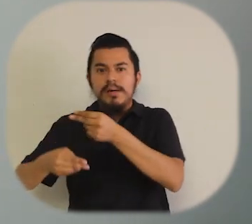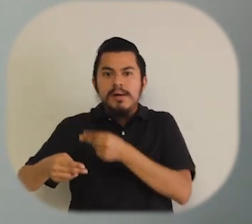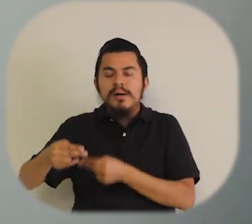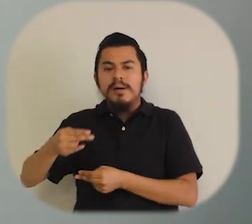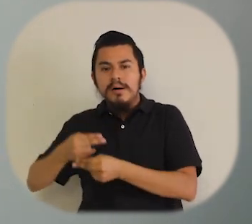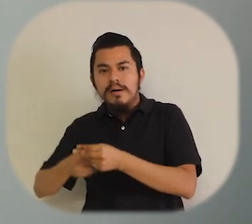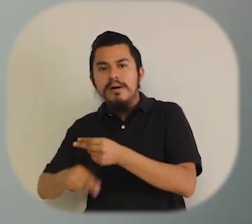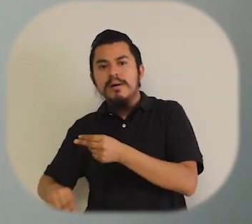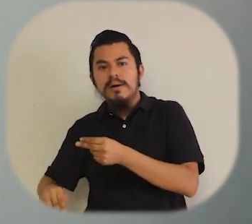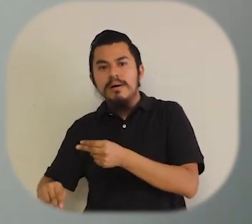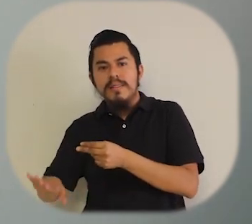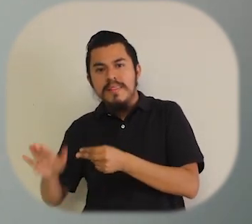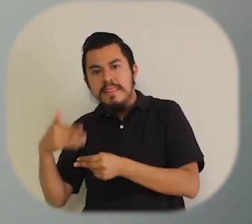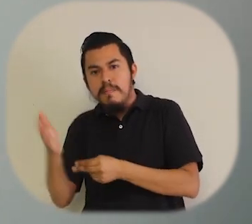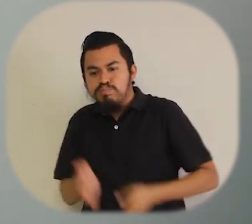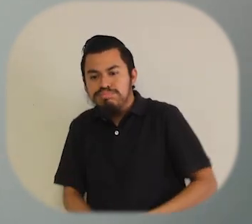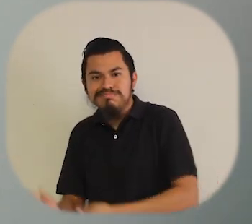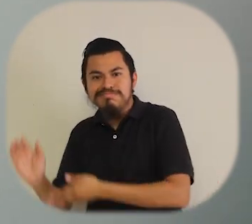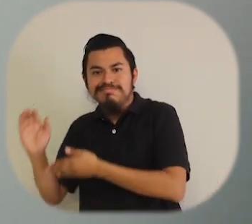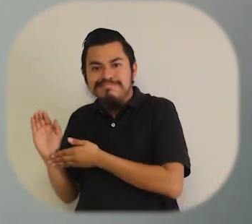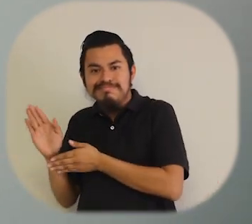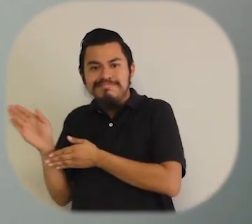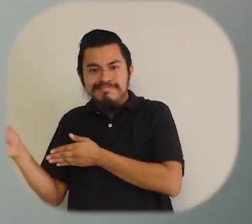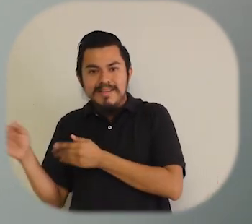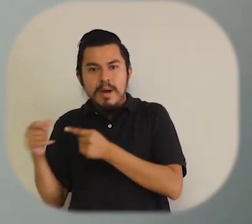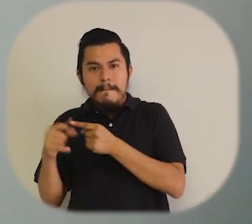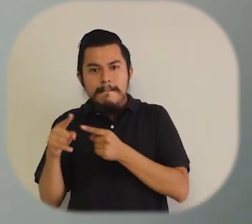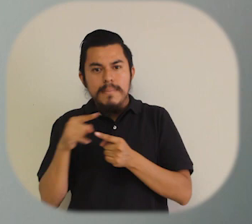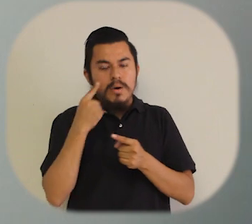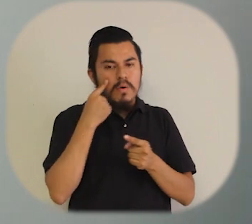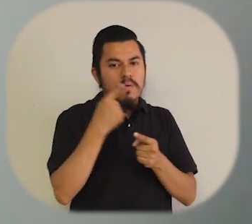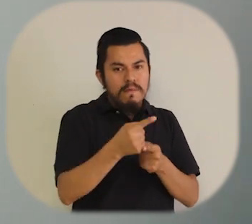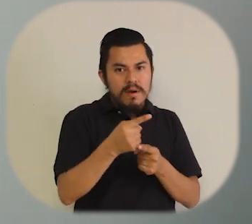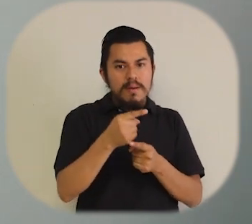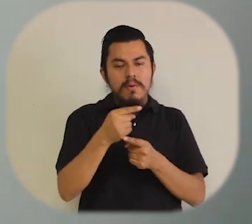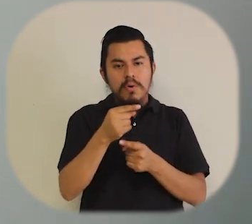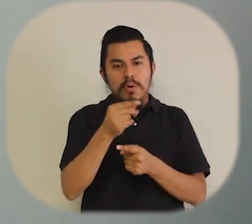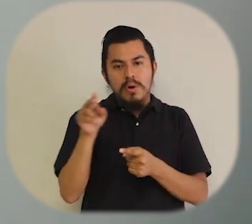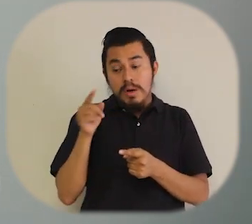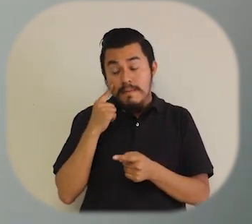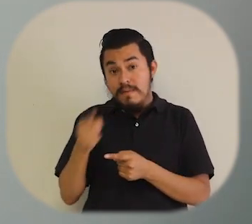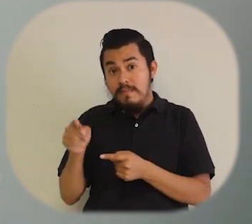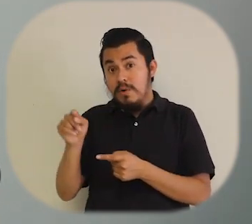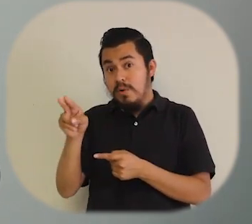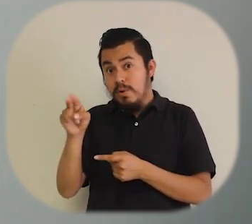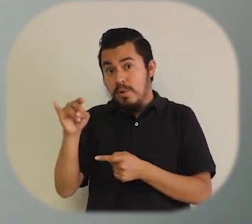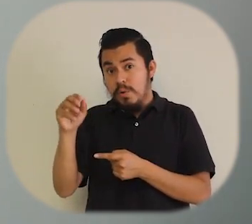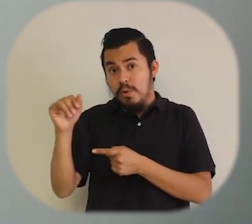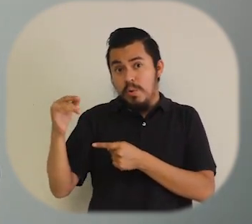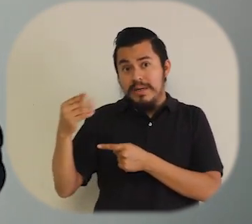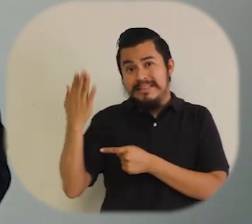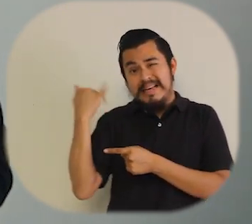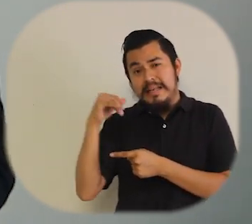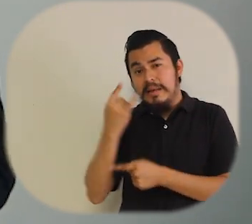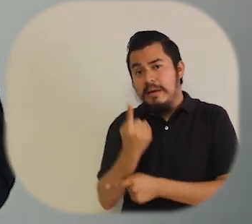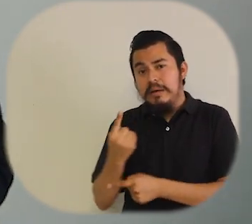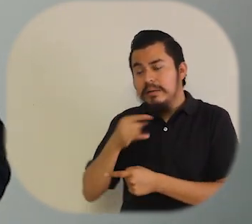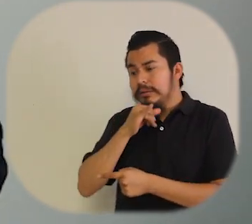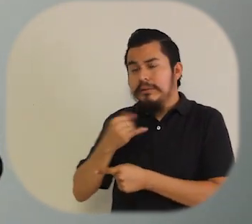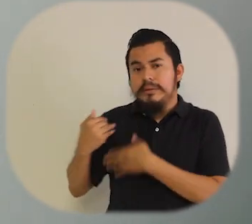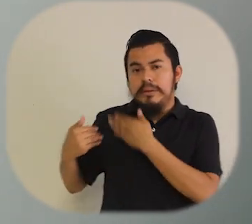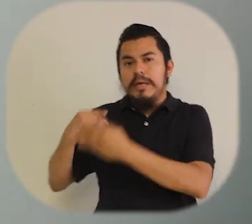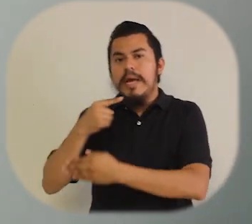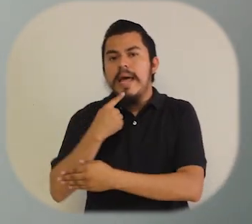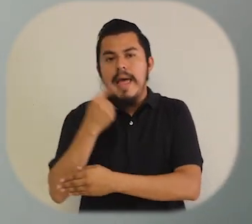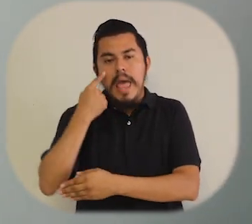María. Pero en Lucas especialmente vemos que mientras va describiendo a los ancestros, a las, por ejemplo, el